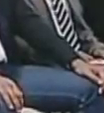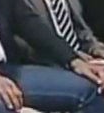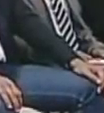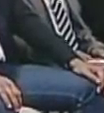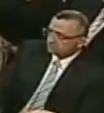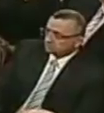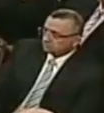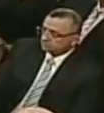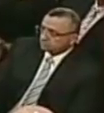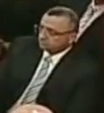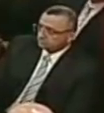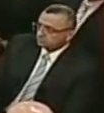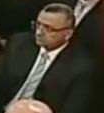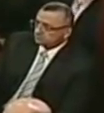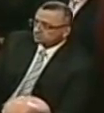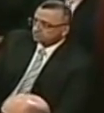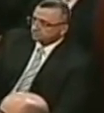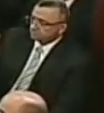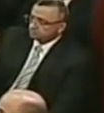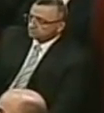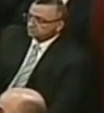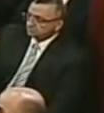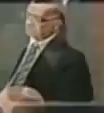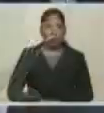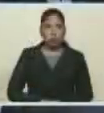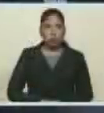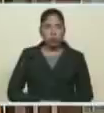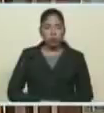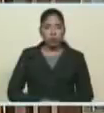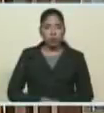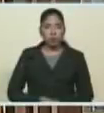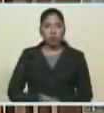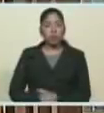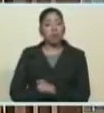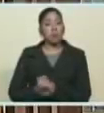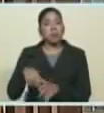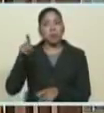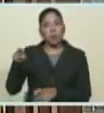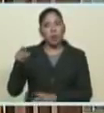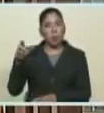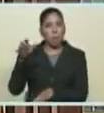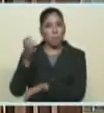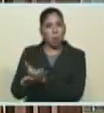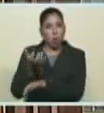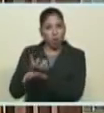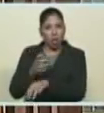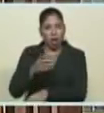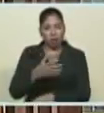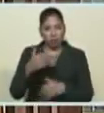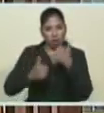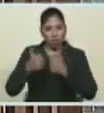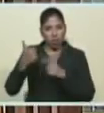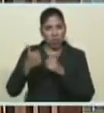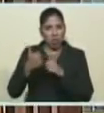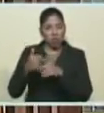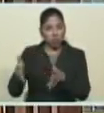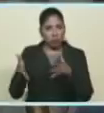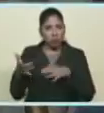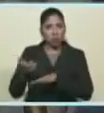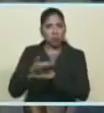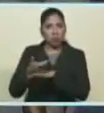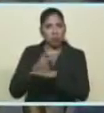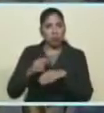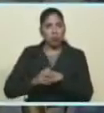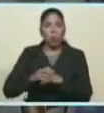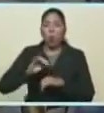¿Quién va de primera? Monaga, Yelitze. Yelitze subió en votación porcentual y en votación